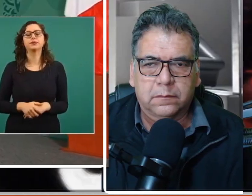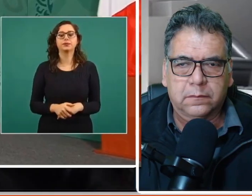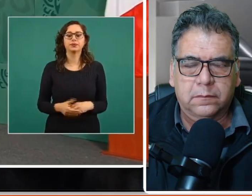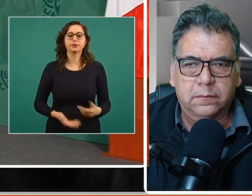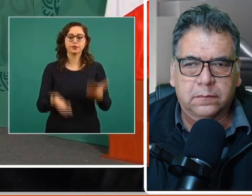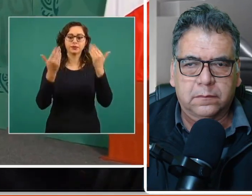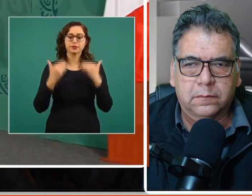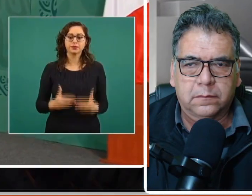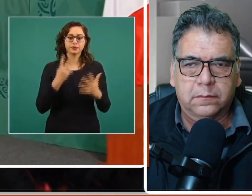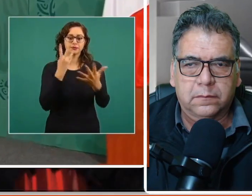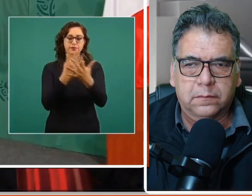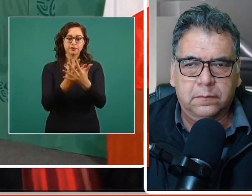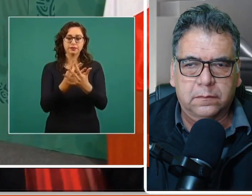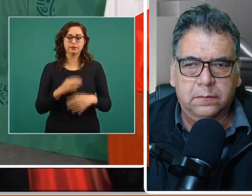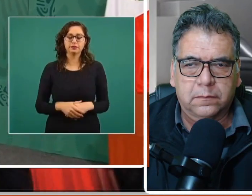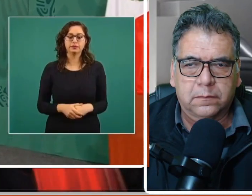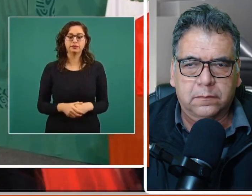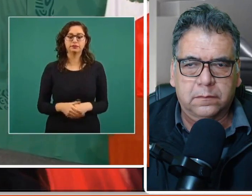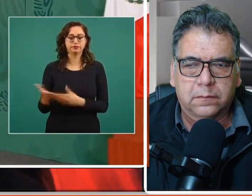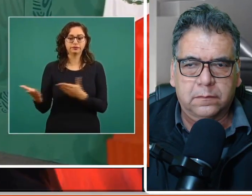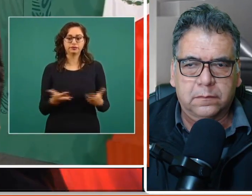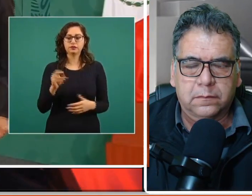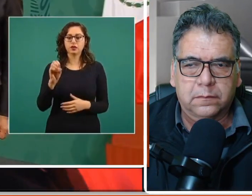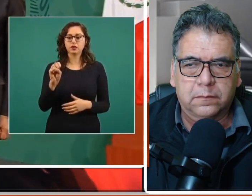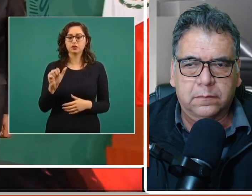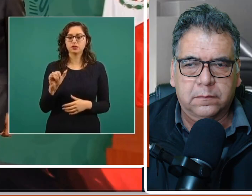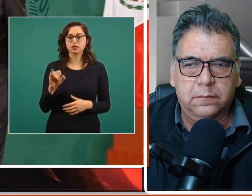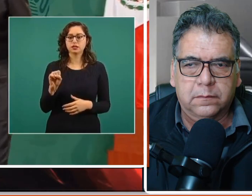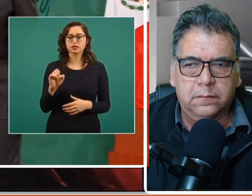los reclusores. Rosa Isela. Gracias.